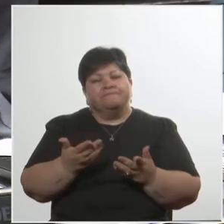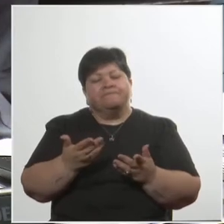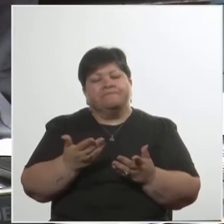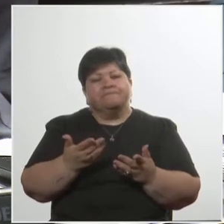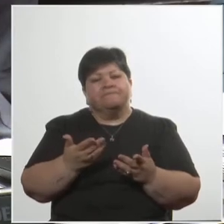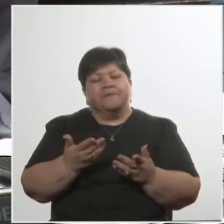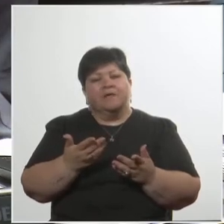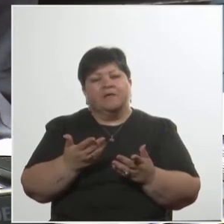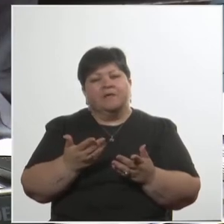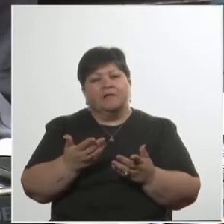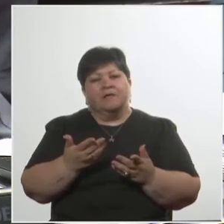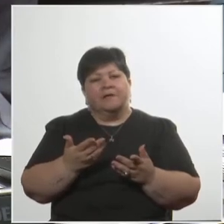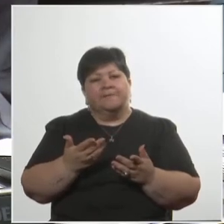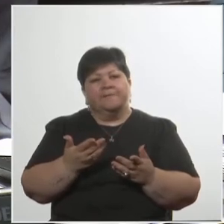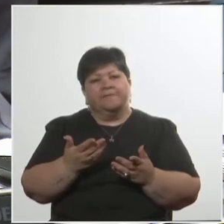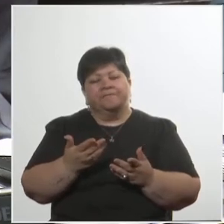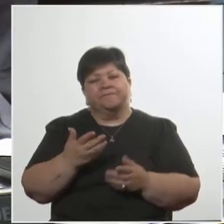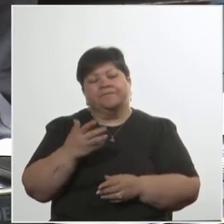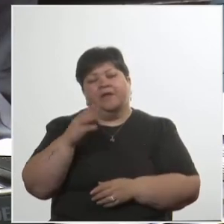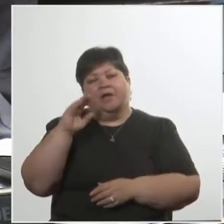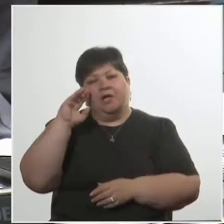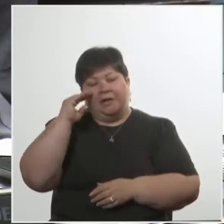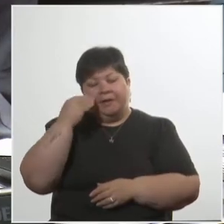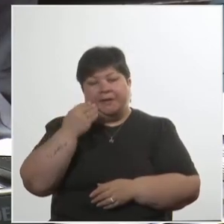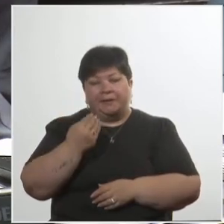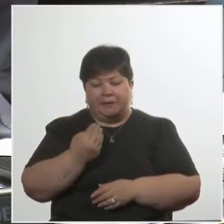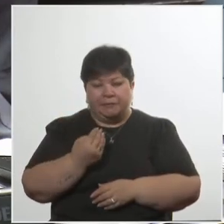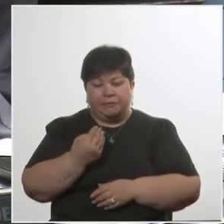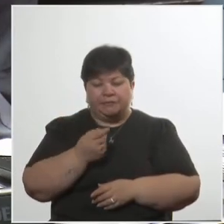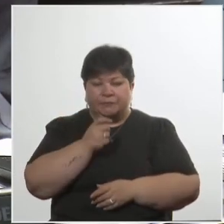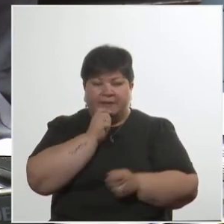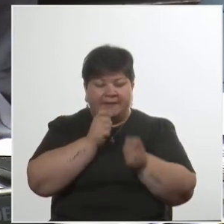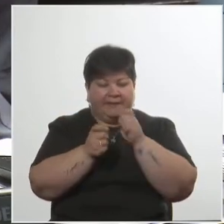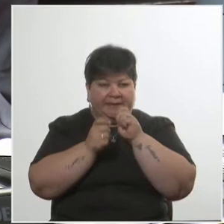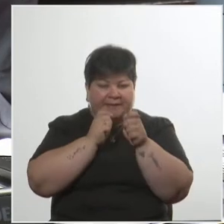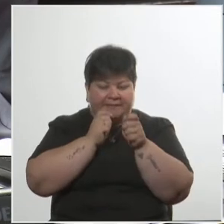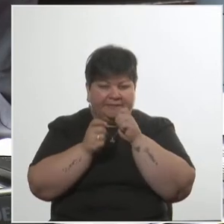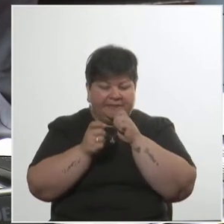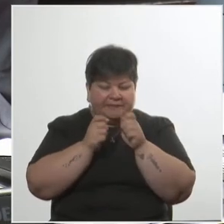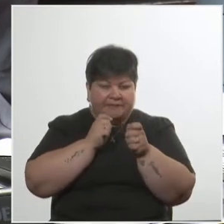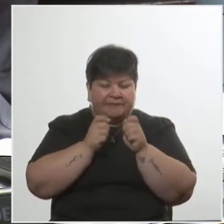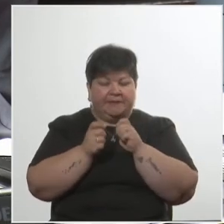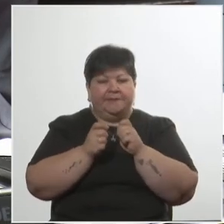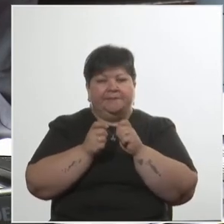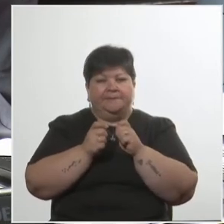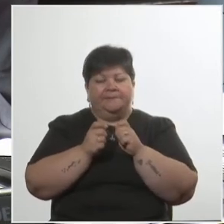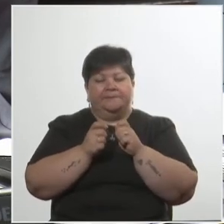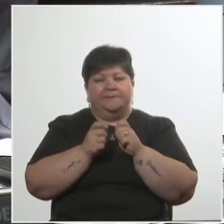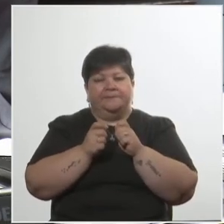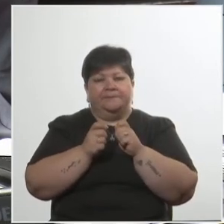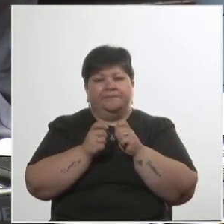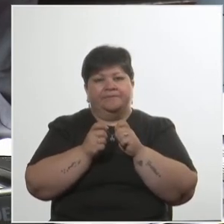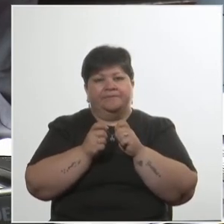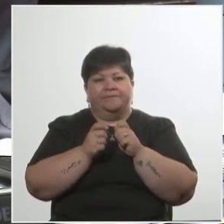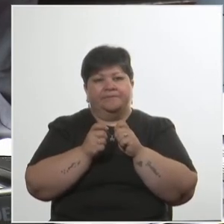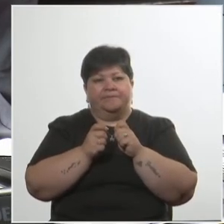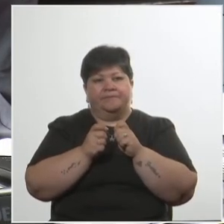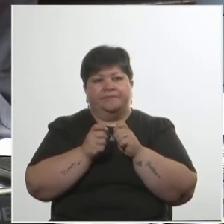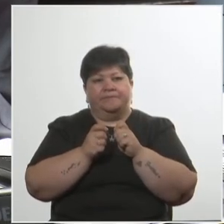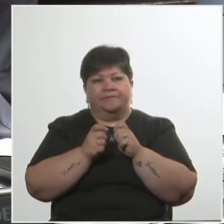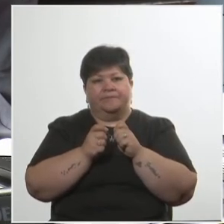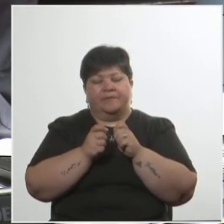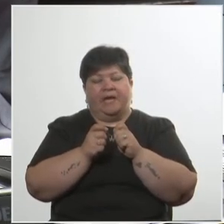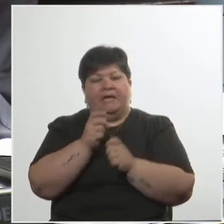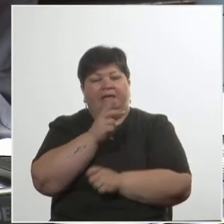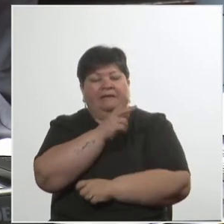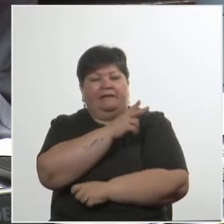este muy conocida entrevista televisiva que le hizo el señor nevera Araujo